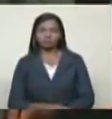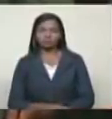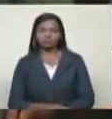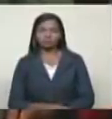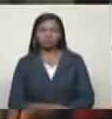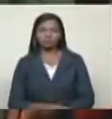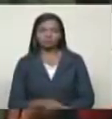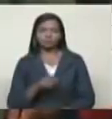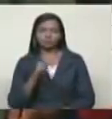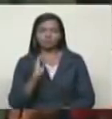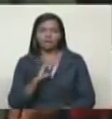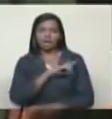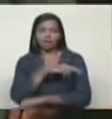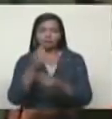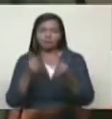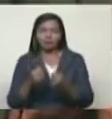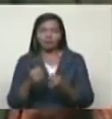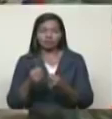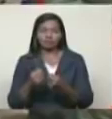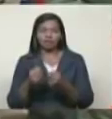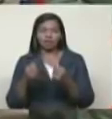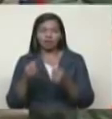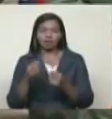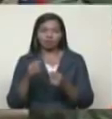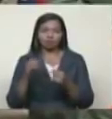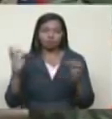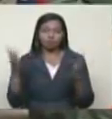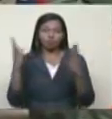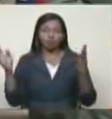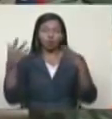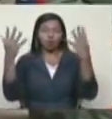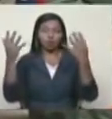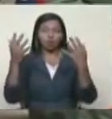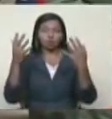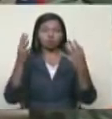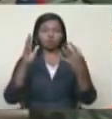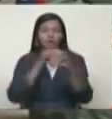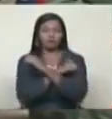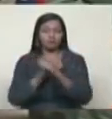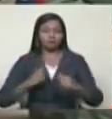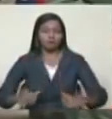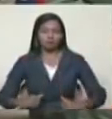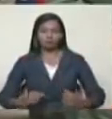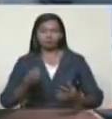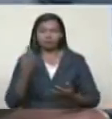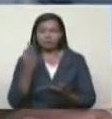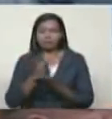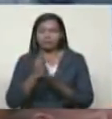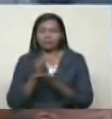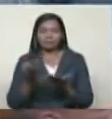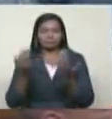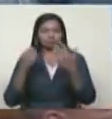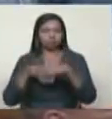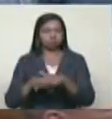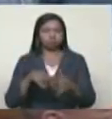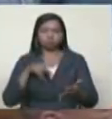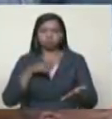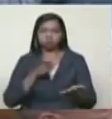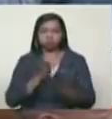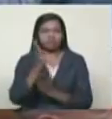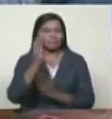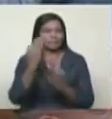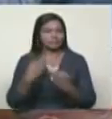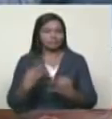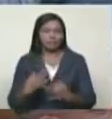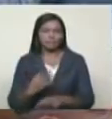Y ahí está la Fuerza Armada, nuestra gloriosa Fuerza Armada Bolivariana, siempre cohesionada, firme, como decía